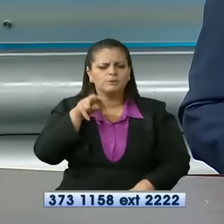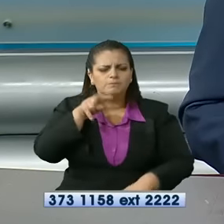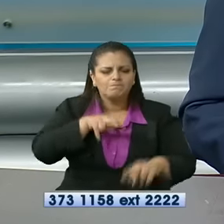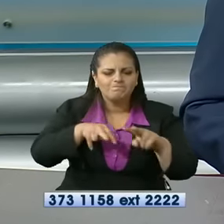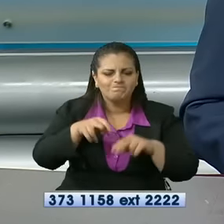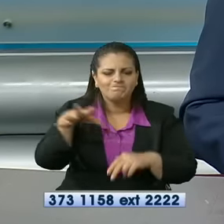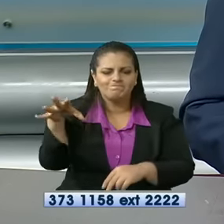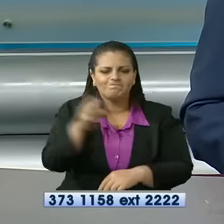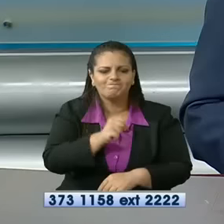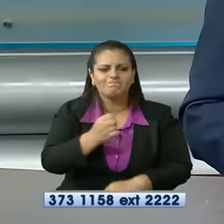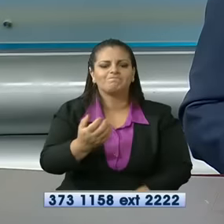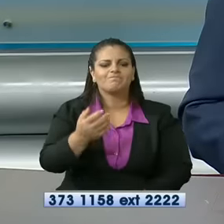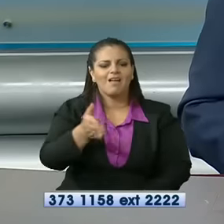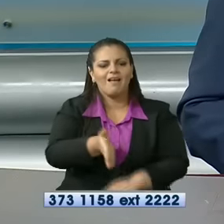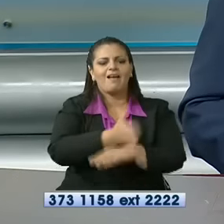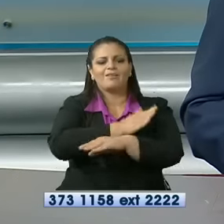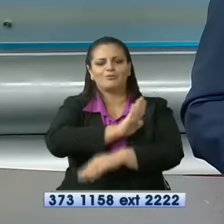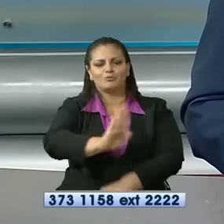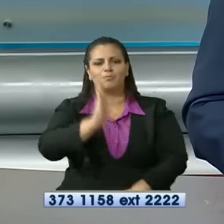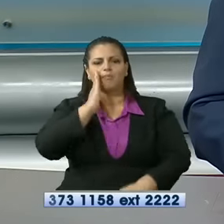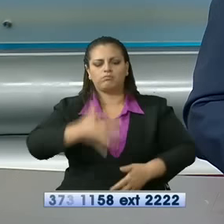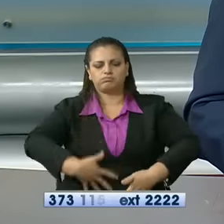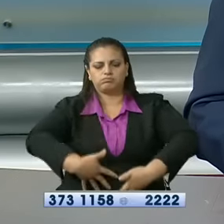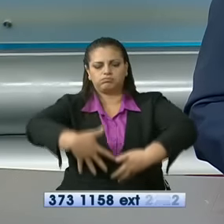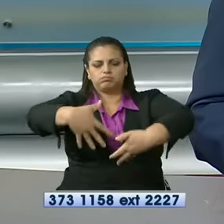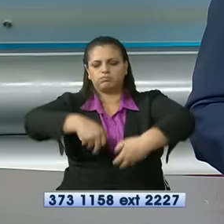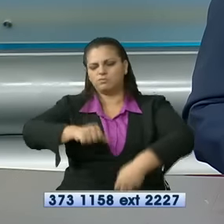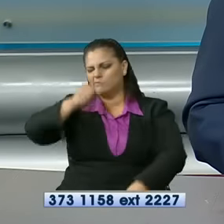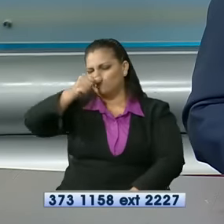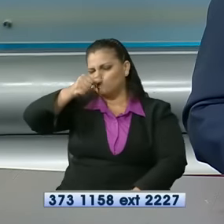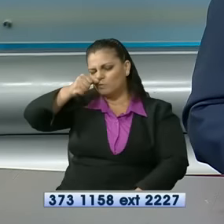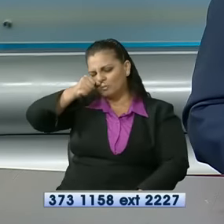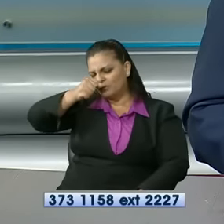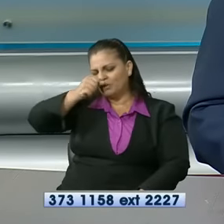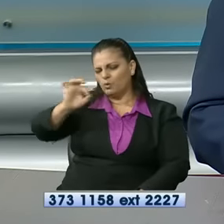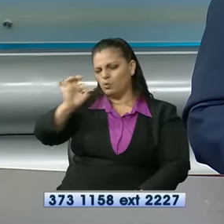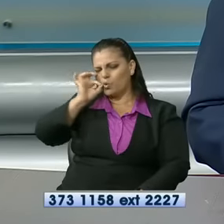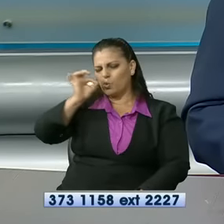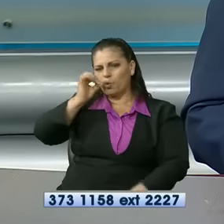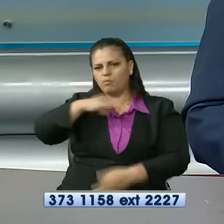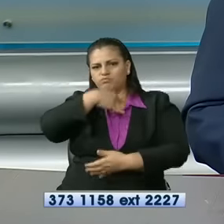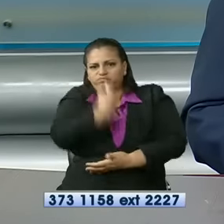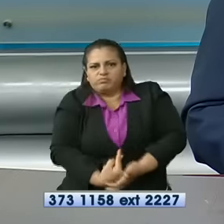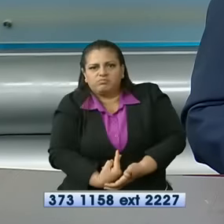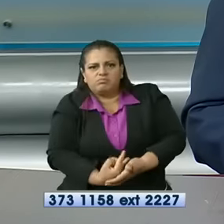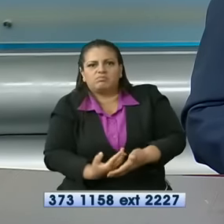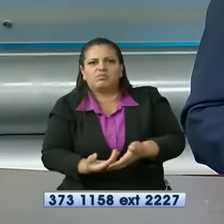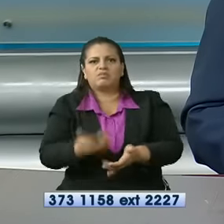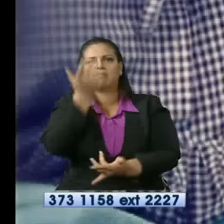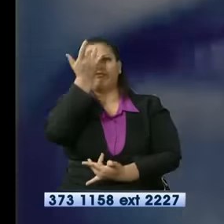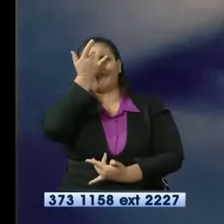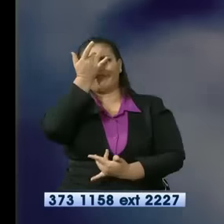consumió la droga conocida como H durante su embarazo. Qué lástima, veamos.